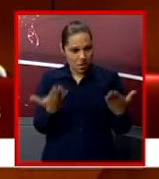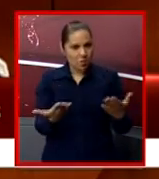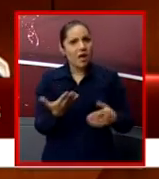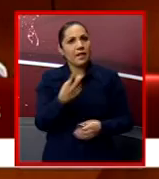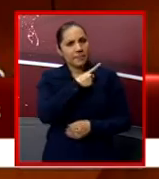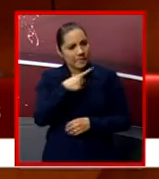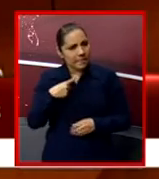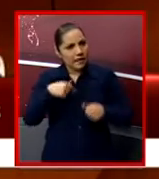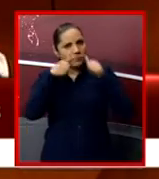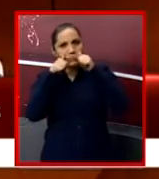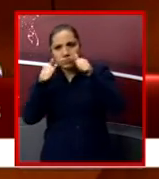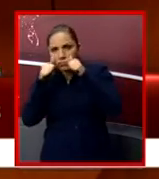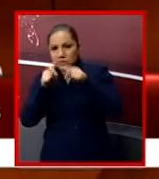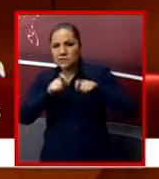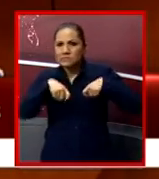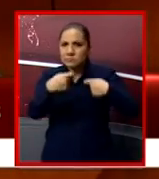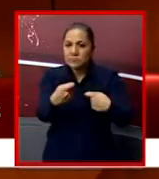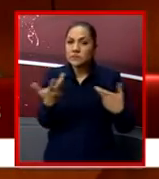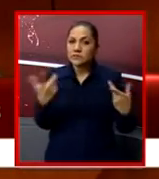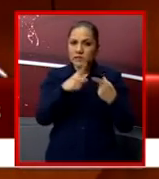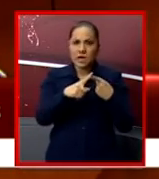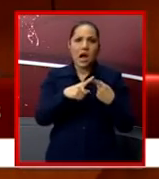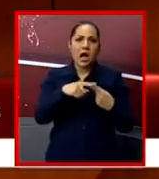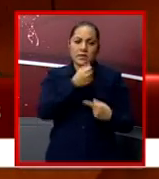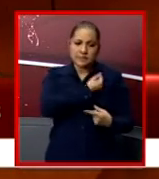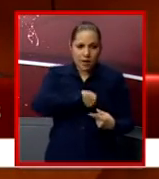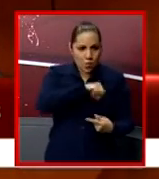como son los servicios de salud, de energía eléctrica y de agua.